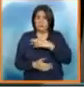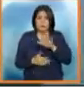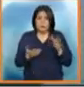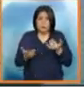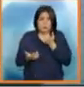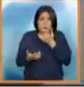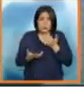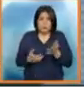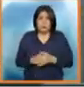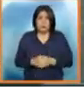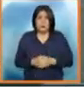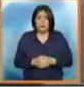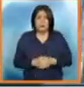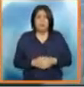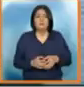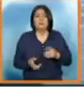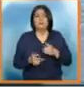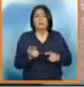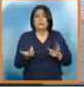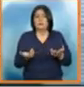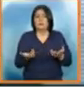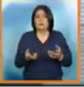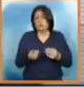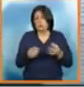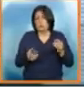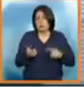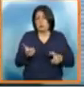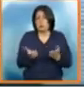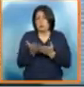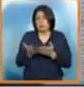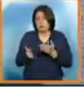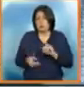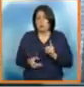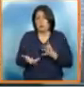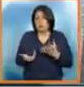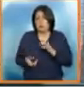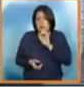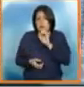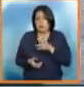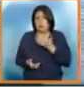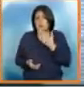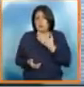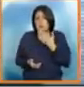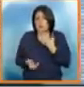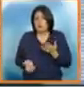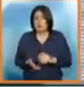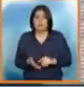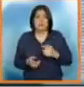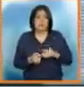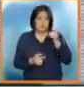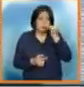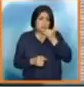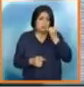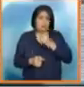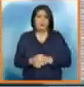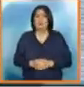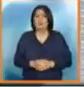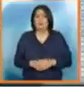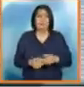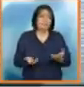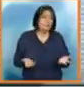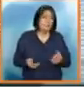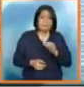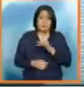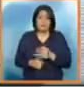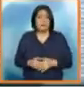sucede. Yeah. Así al ver un evento, muchas veces pasa Mari, que nuestros alumnos pues no quieren decir quién es el causante mediante un video. Empieza uno u otro.